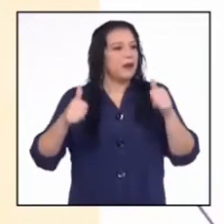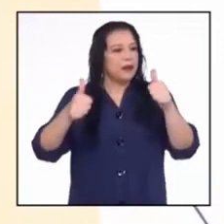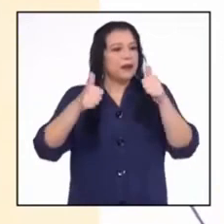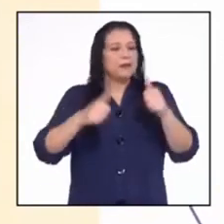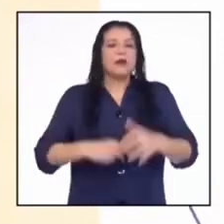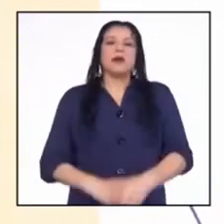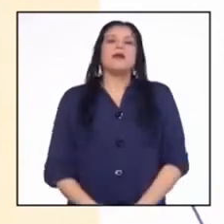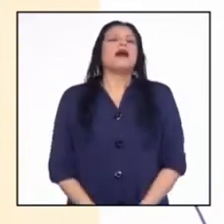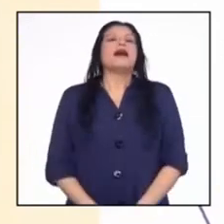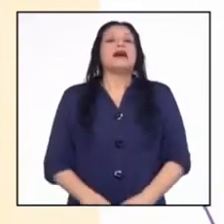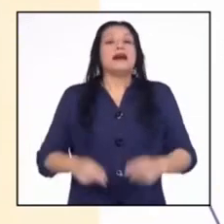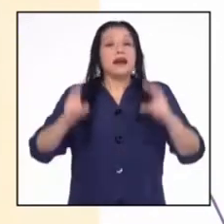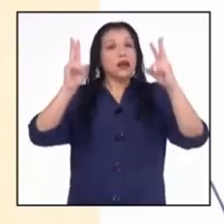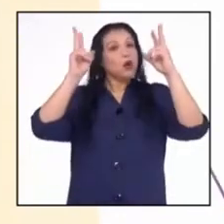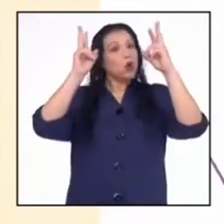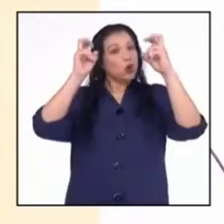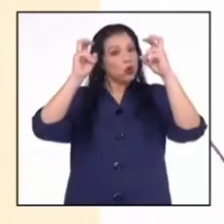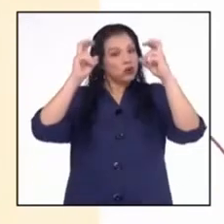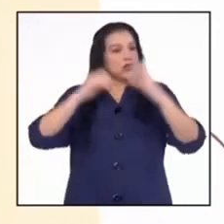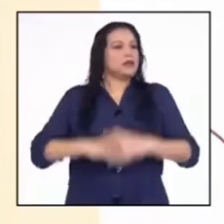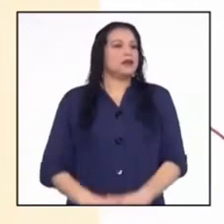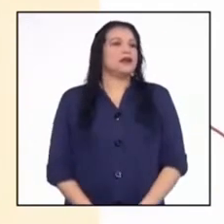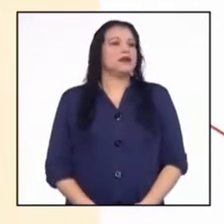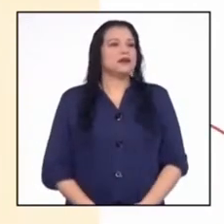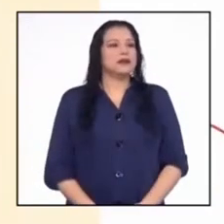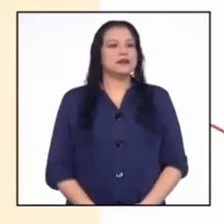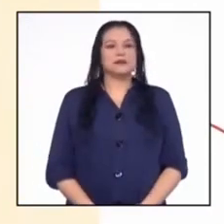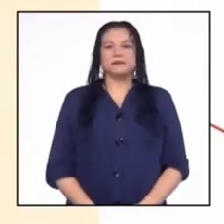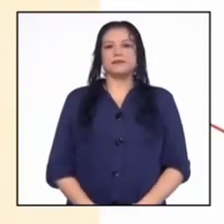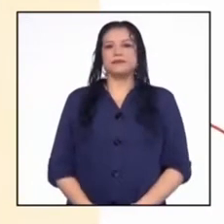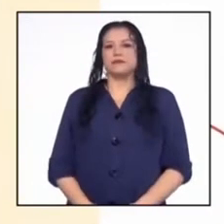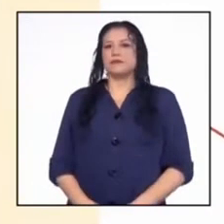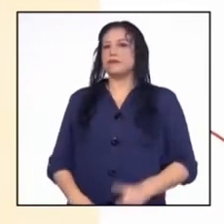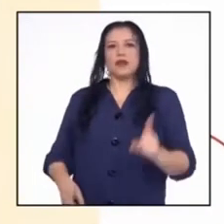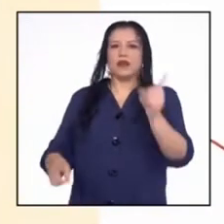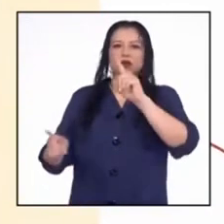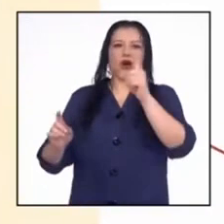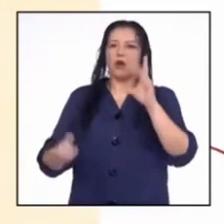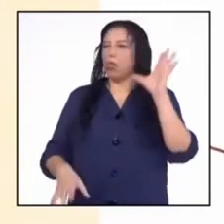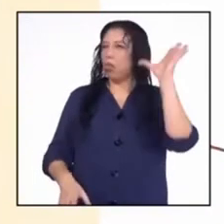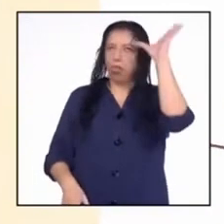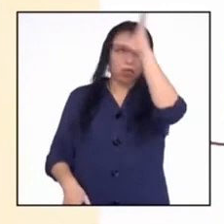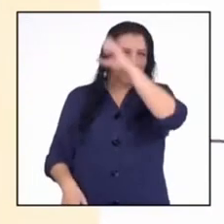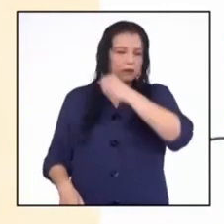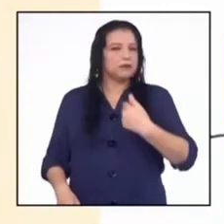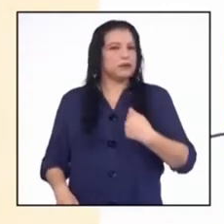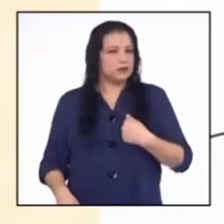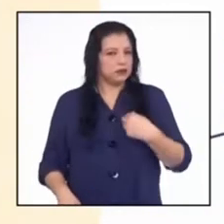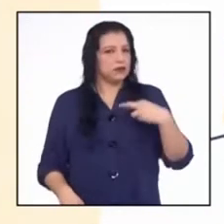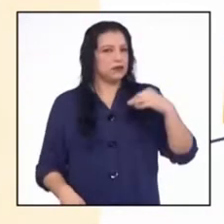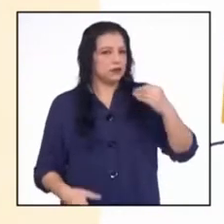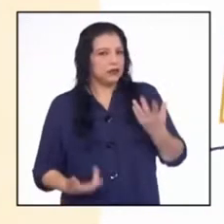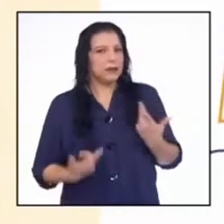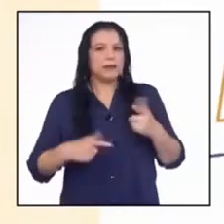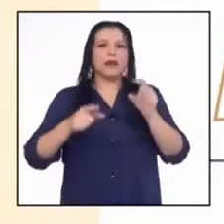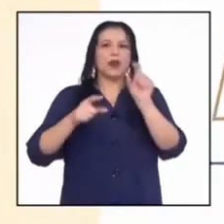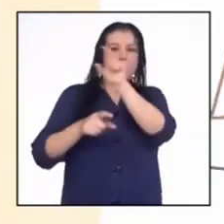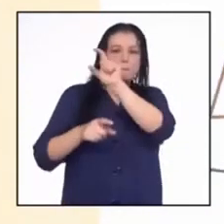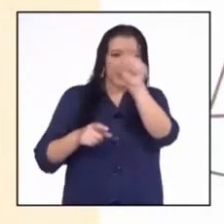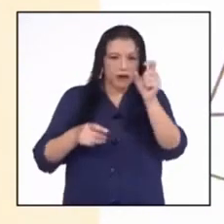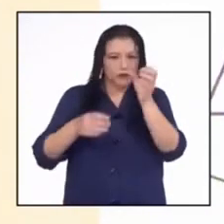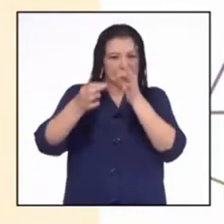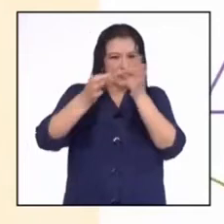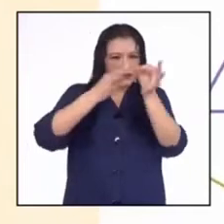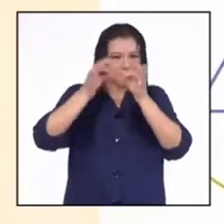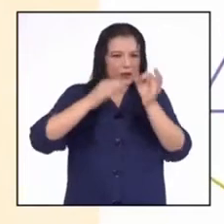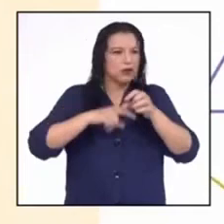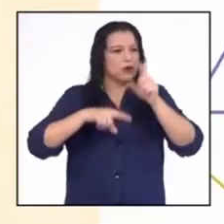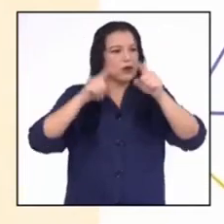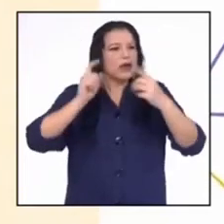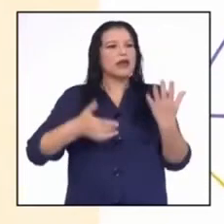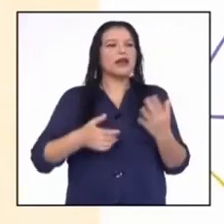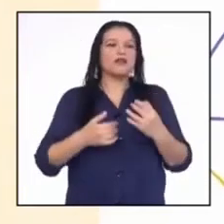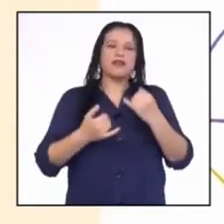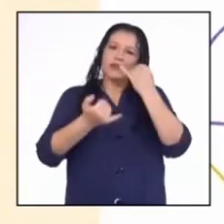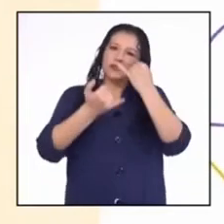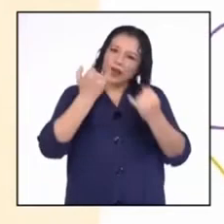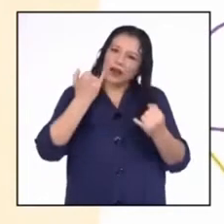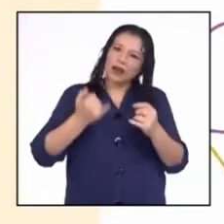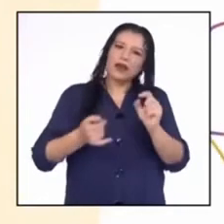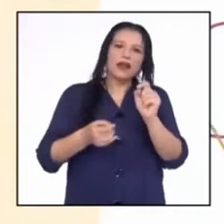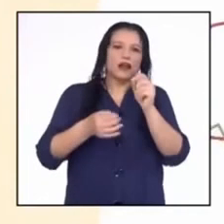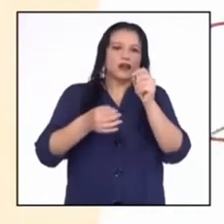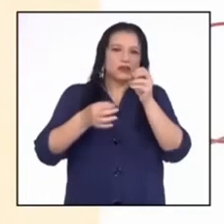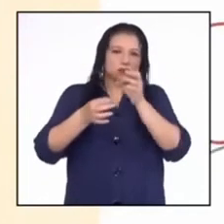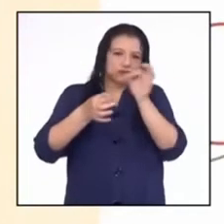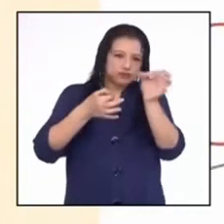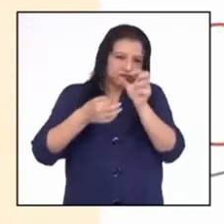¡Yeah! Tengo un título que es No nos hagan invisibles. También tengo un párrafo introductorio, algunos de desarrollo y finalmente uno